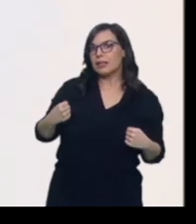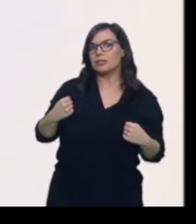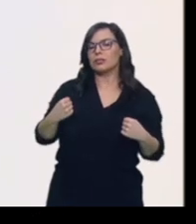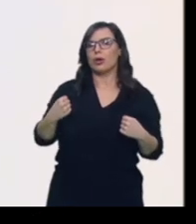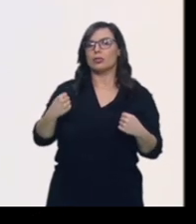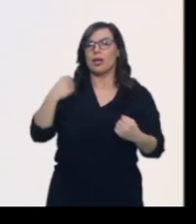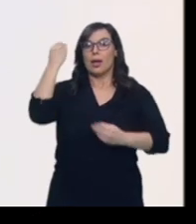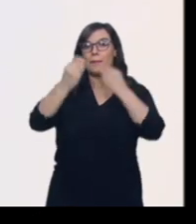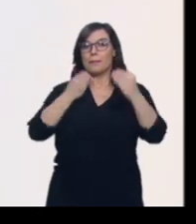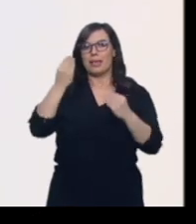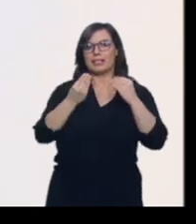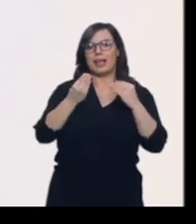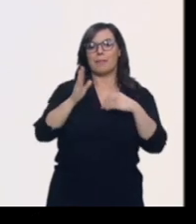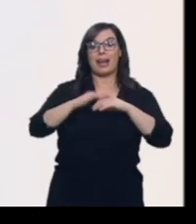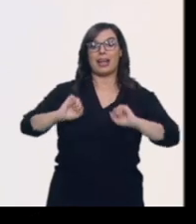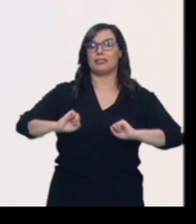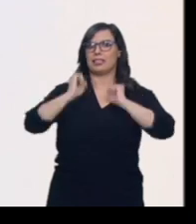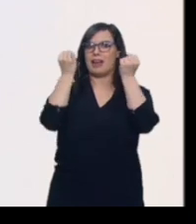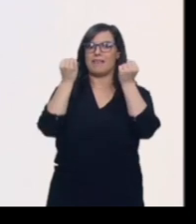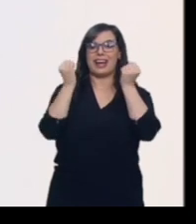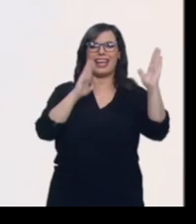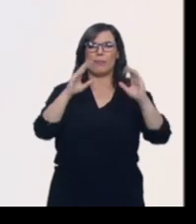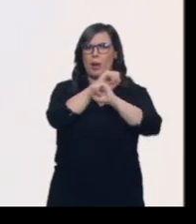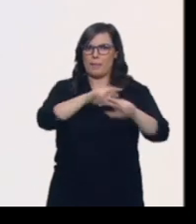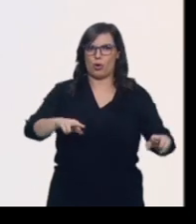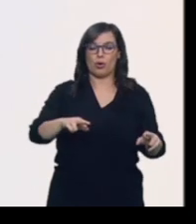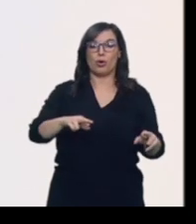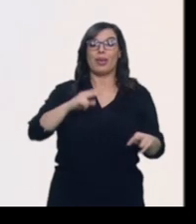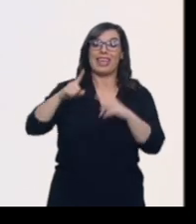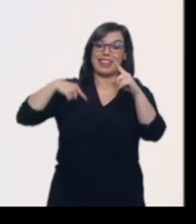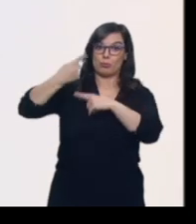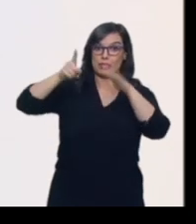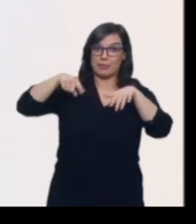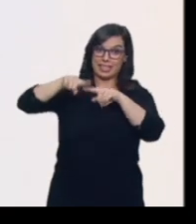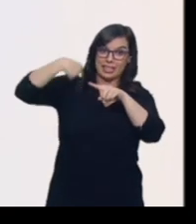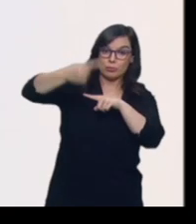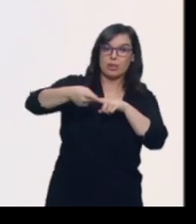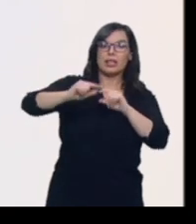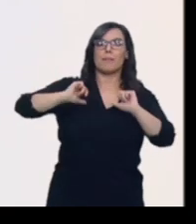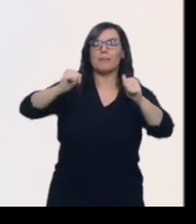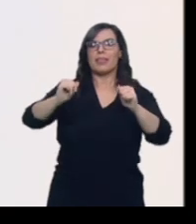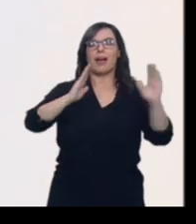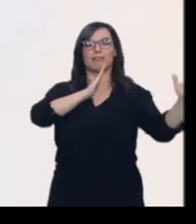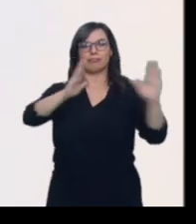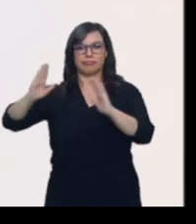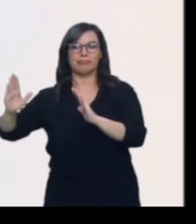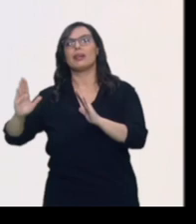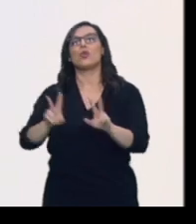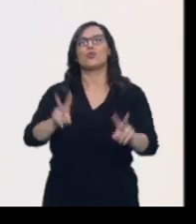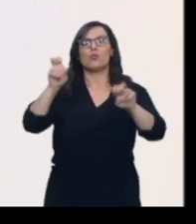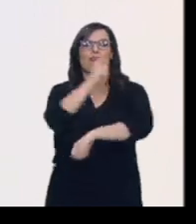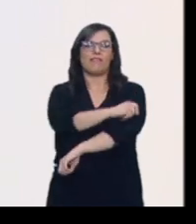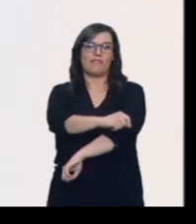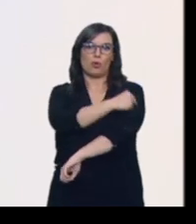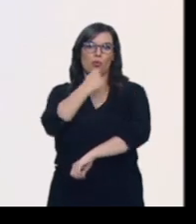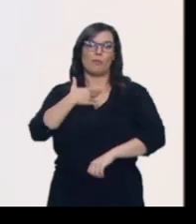más crítica de la pandemia y, al término de ese plazo de 6 meses, la implementación de las campañas con las nuevas vacunas,